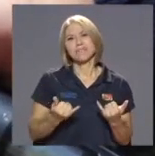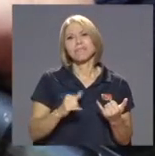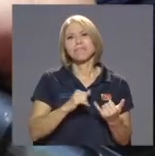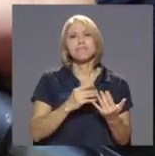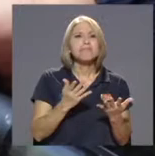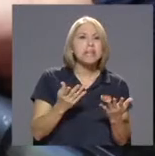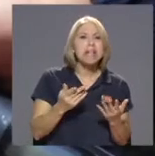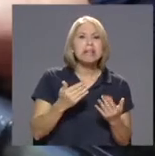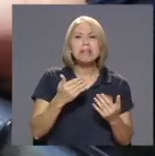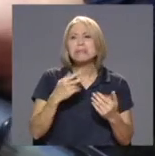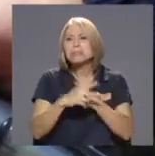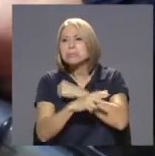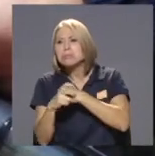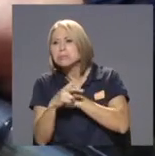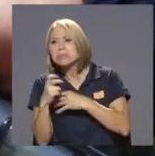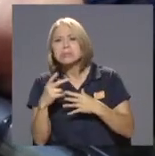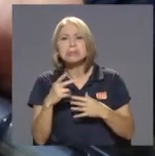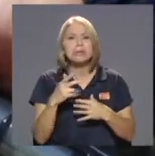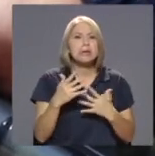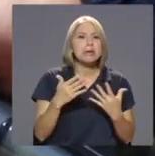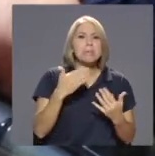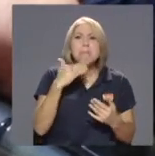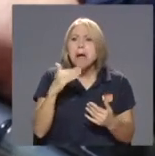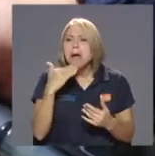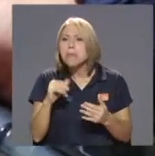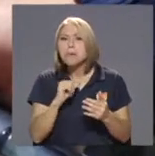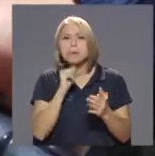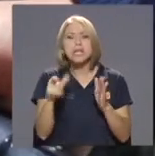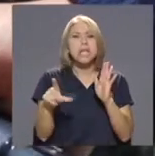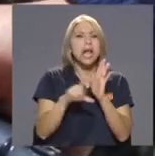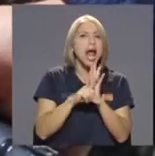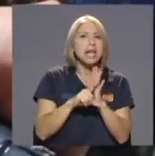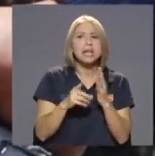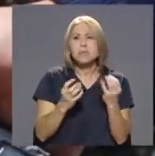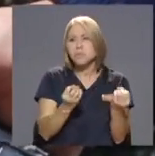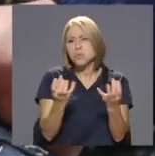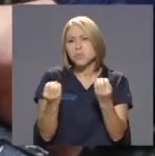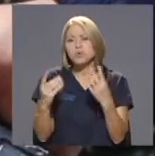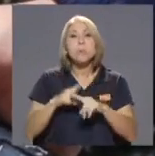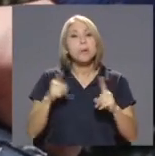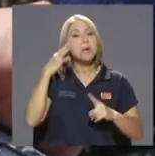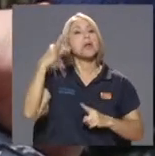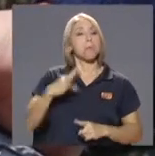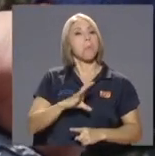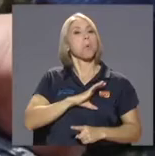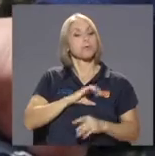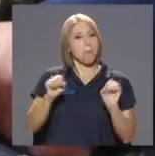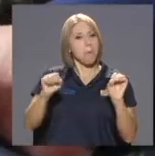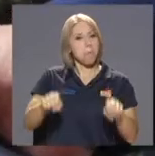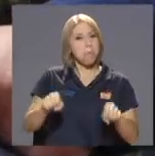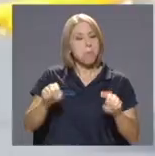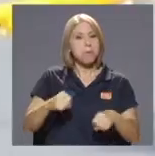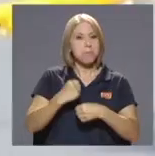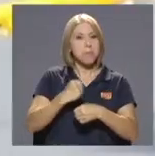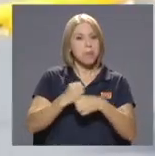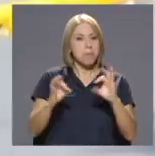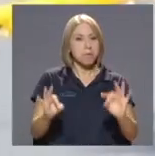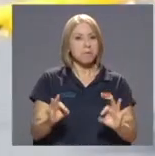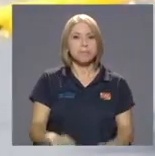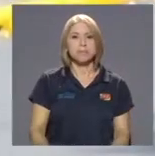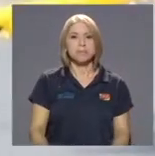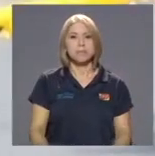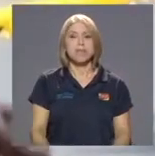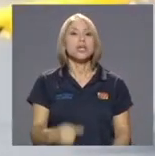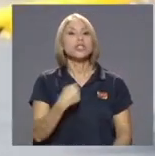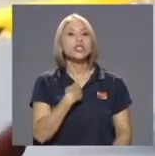muy, muy sobresalida, ¿verdad? Pero creo que sí, ellos están capaces para realizar eso. Yo